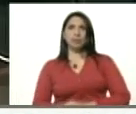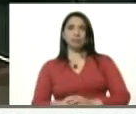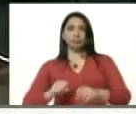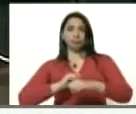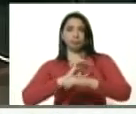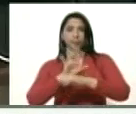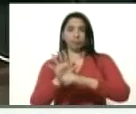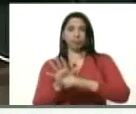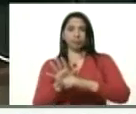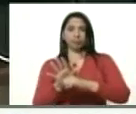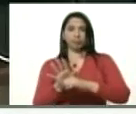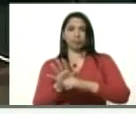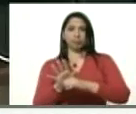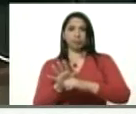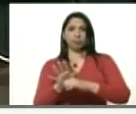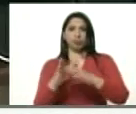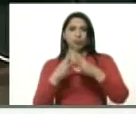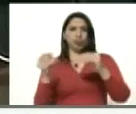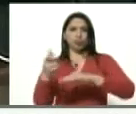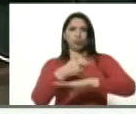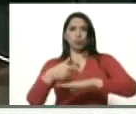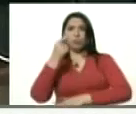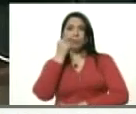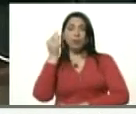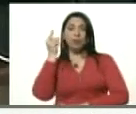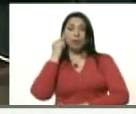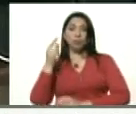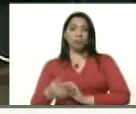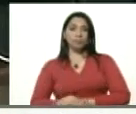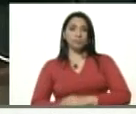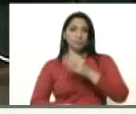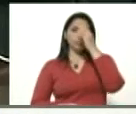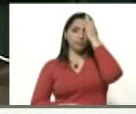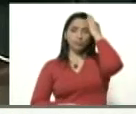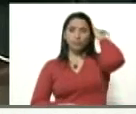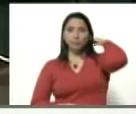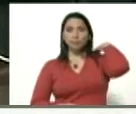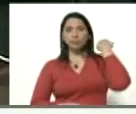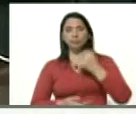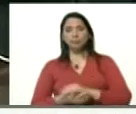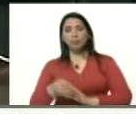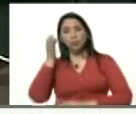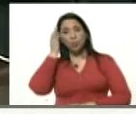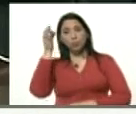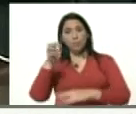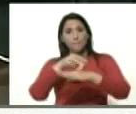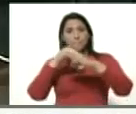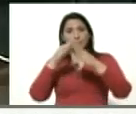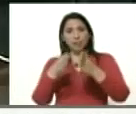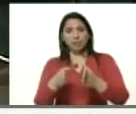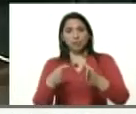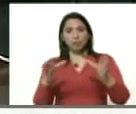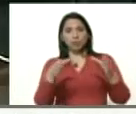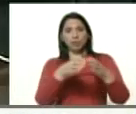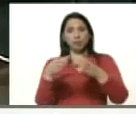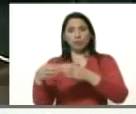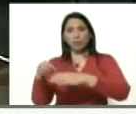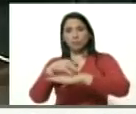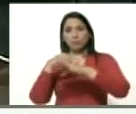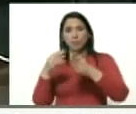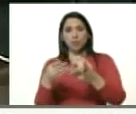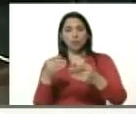Coronavirus, todos los gobernadores, gobernadoras, el Consejo de Ministros, el equipo de ministros de la